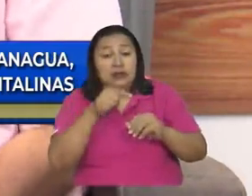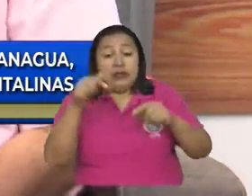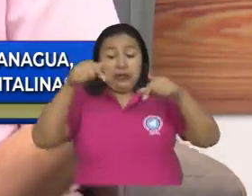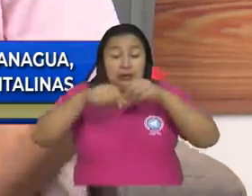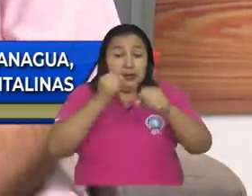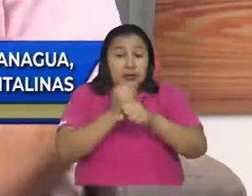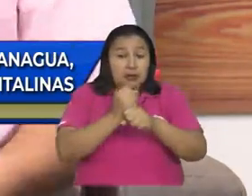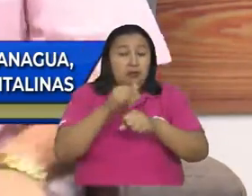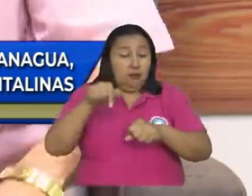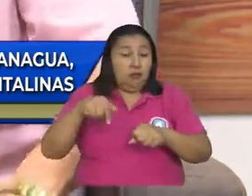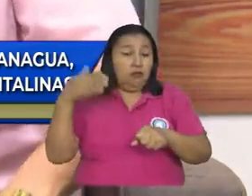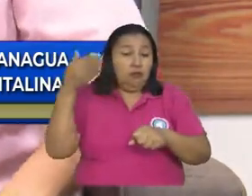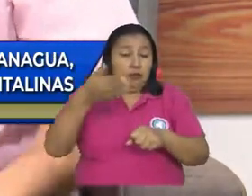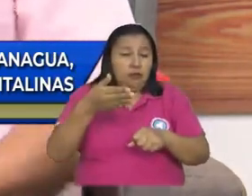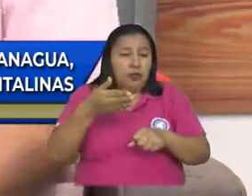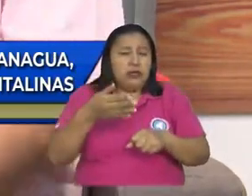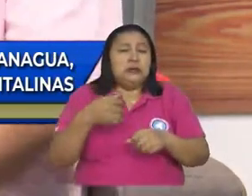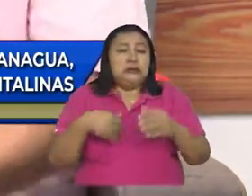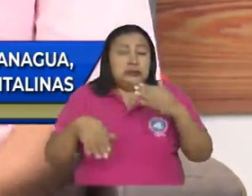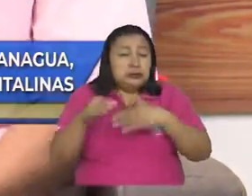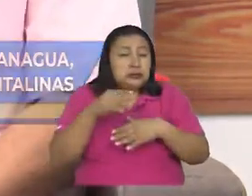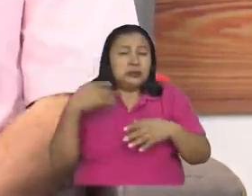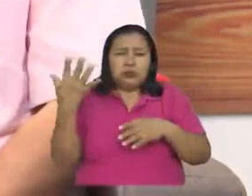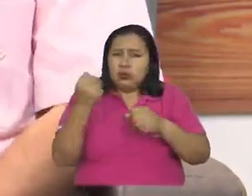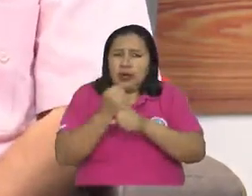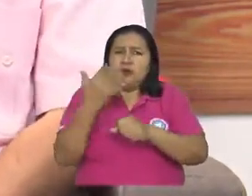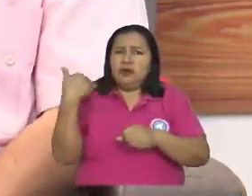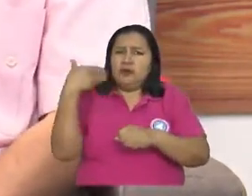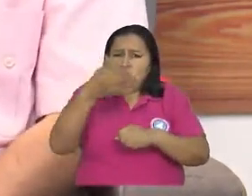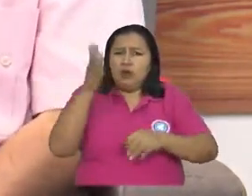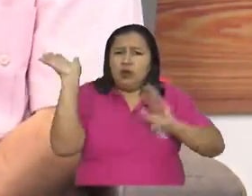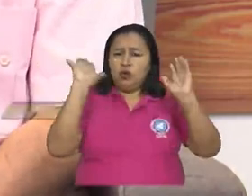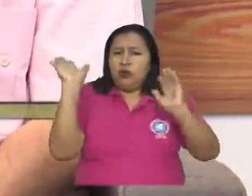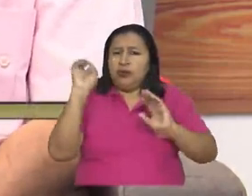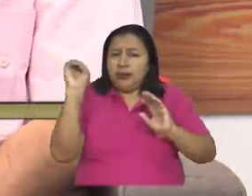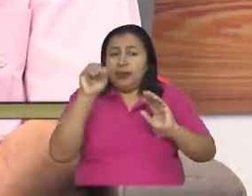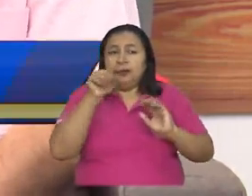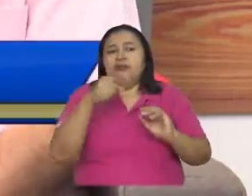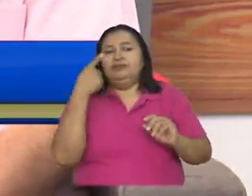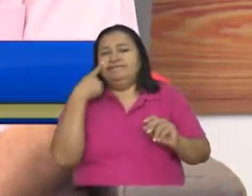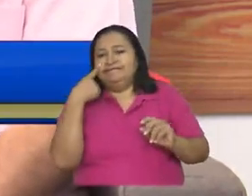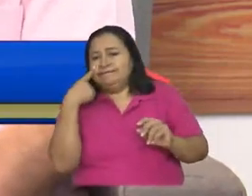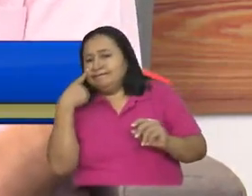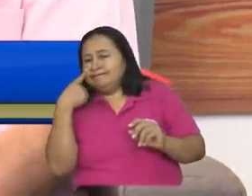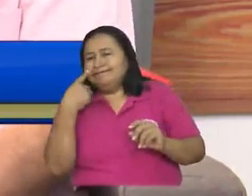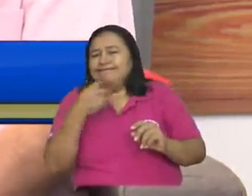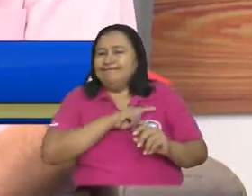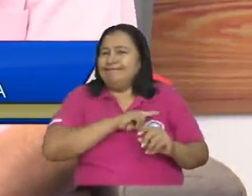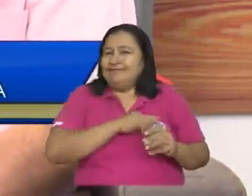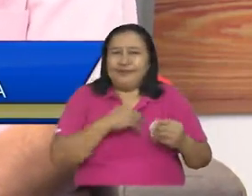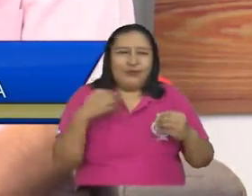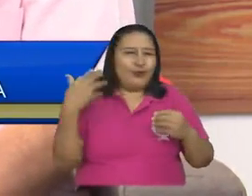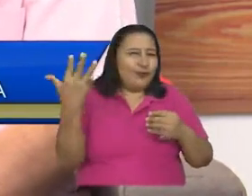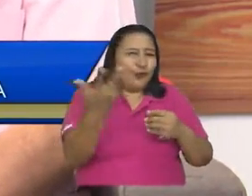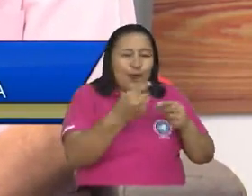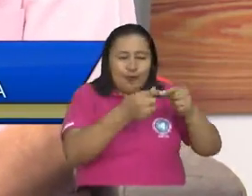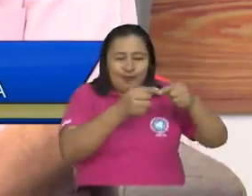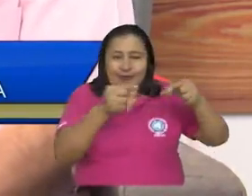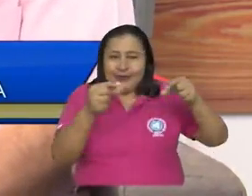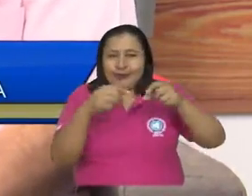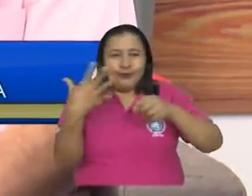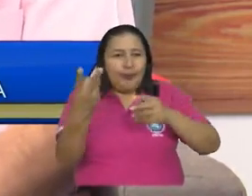año que fuimos, sí, todavía más que todos los otros años al Oriental, lo pudimos contratar. Ahí allá de todas las marcas, de todos